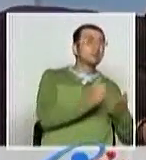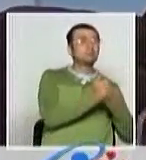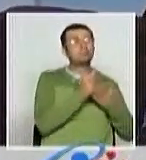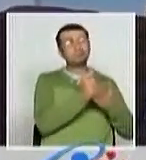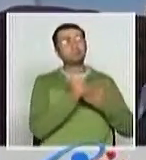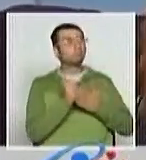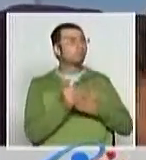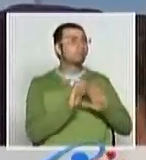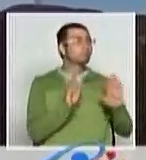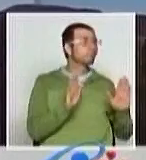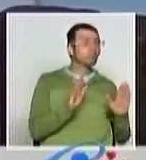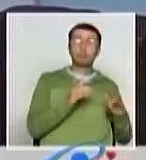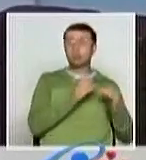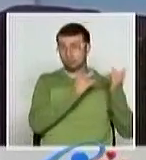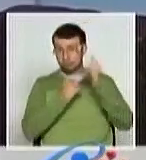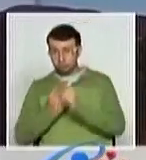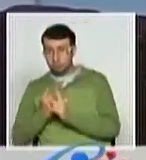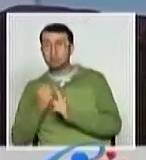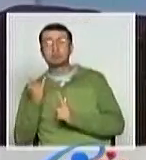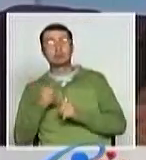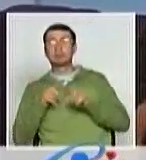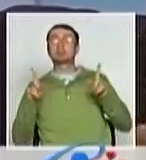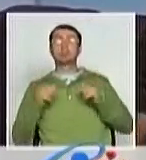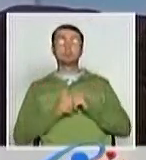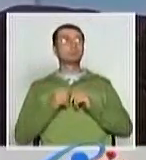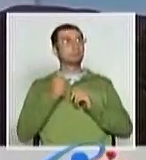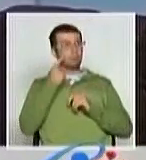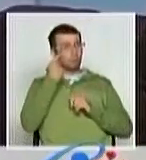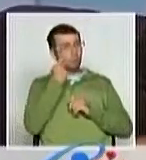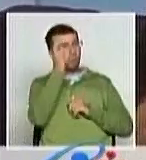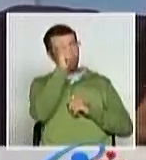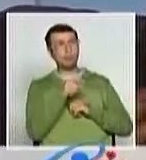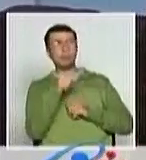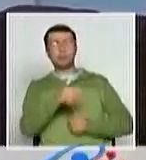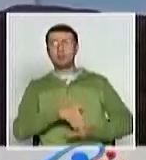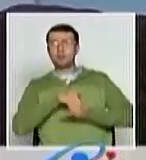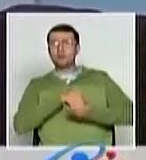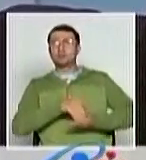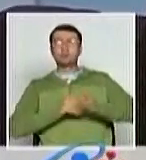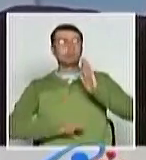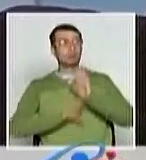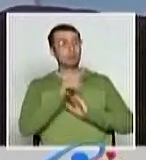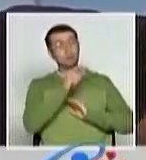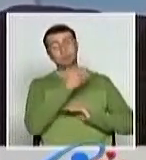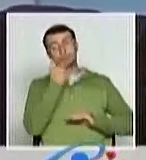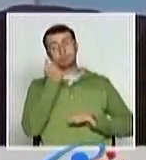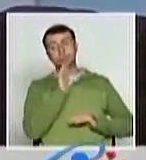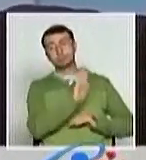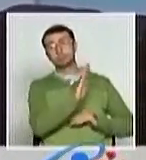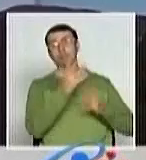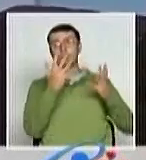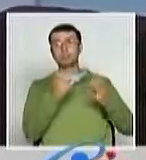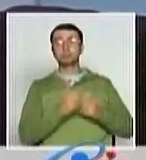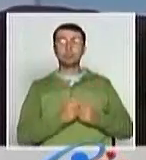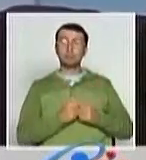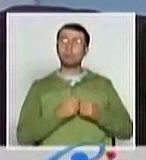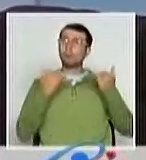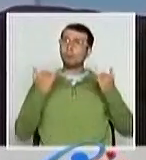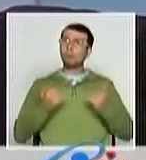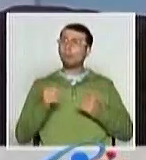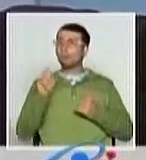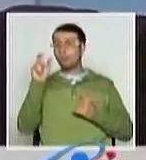acá se enfrentan a algo diferente es Buscar las fortalezas humanas para mejorar ese bienestar humano ahora vamos a hablar del paciente